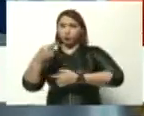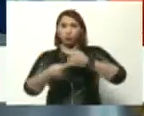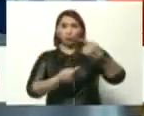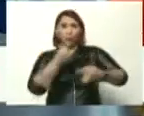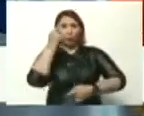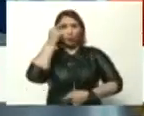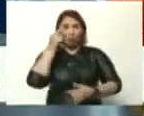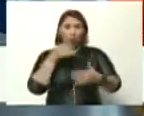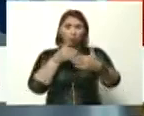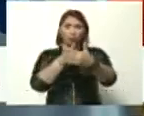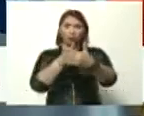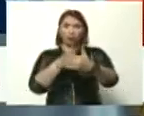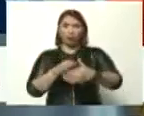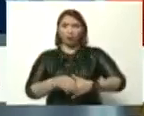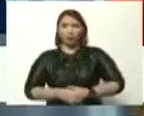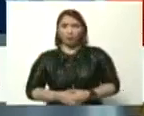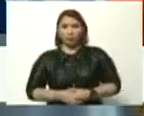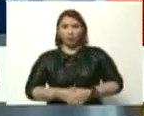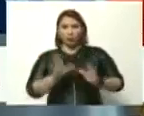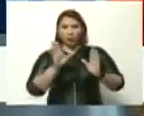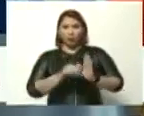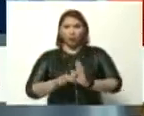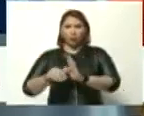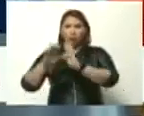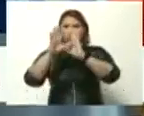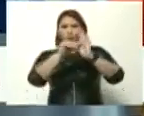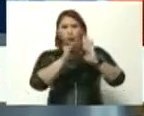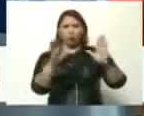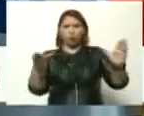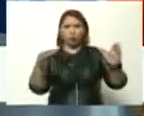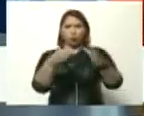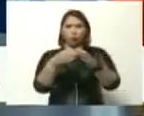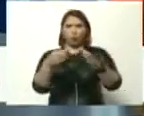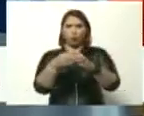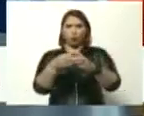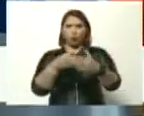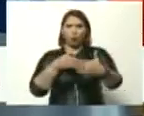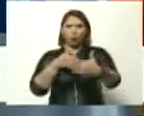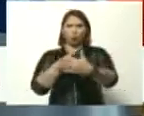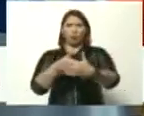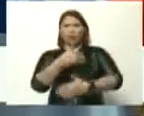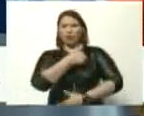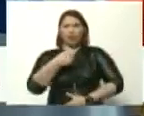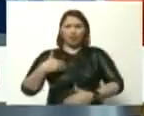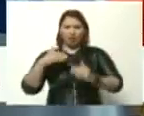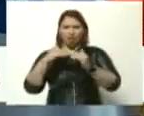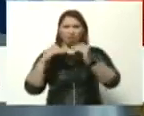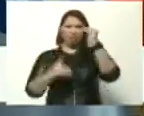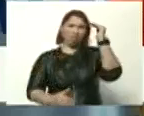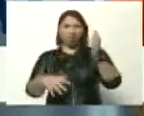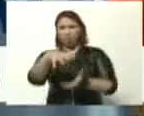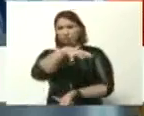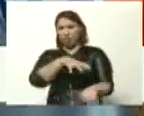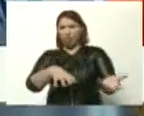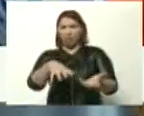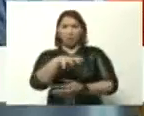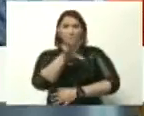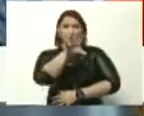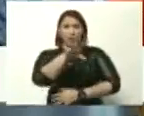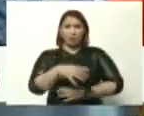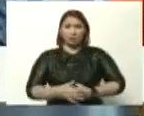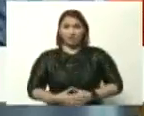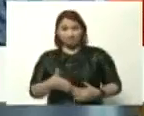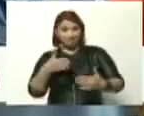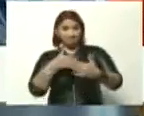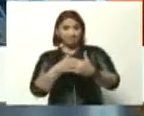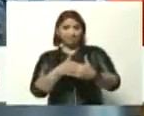contra la delincuencia organizada, contra los que quieren desestabilizar el país, contra prácticamente